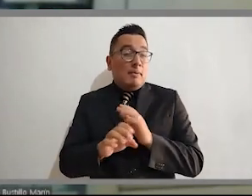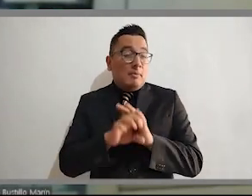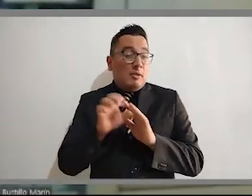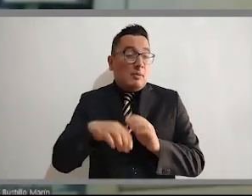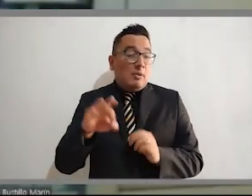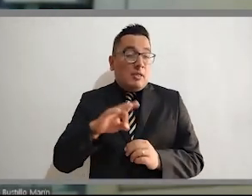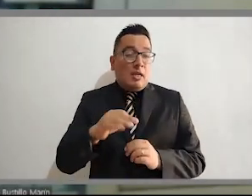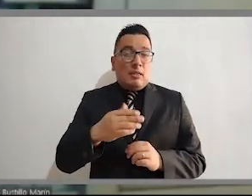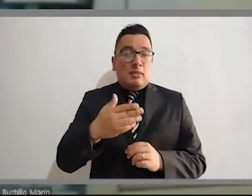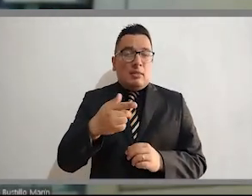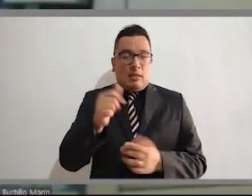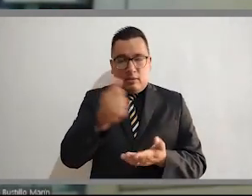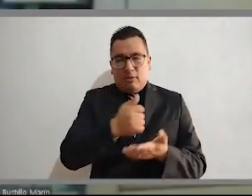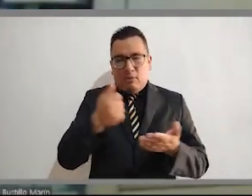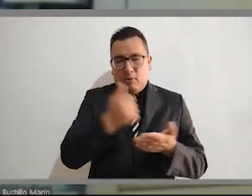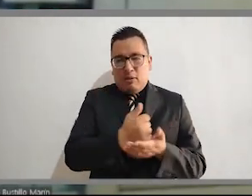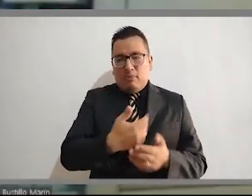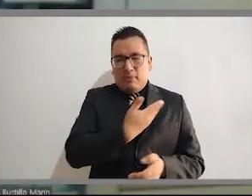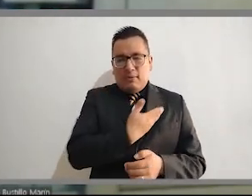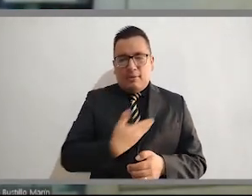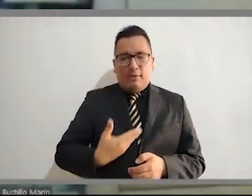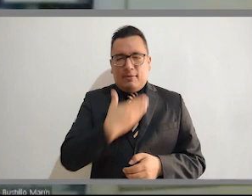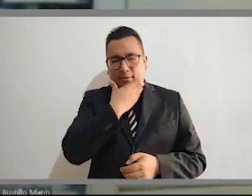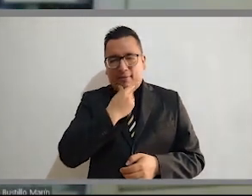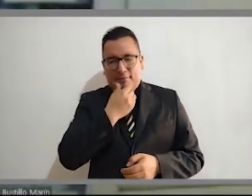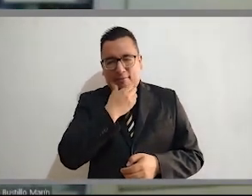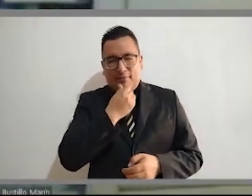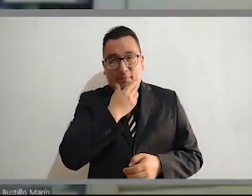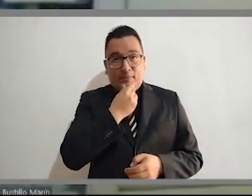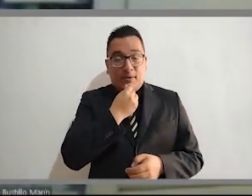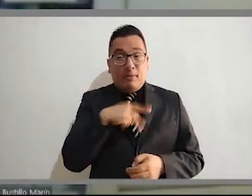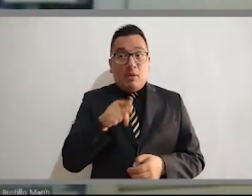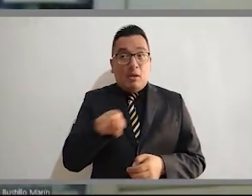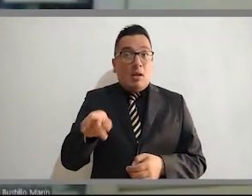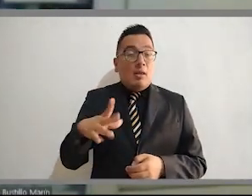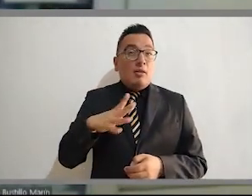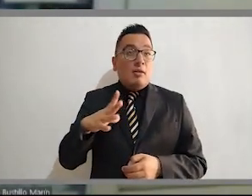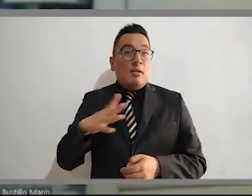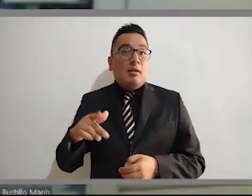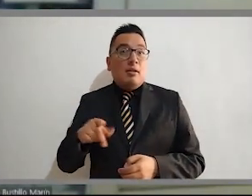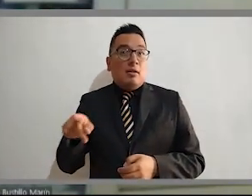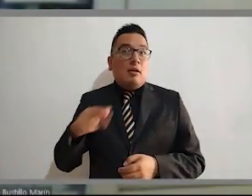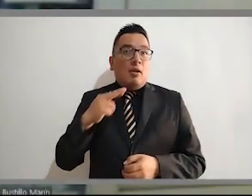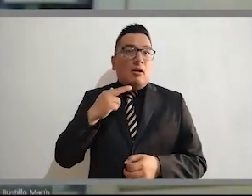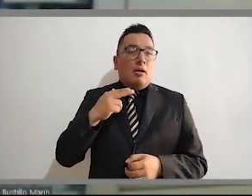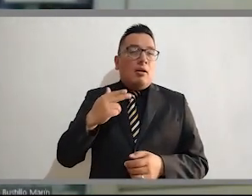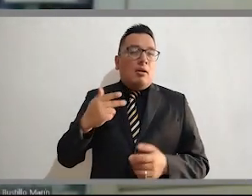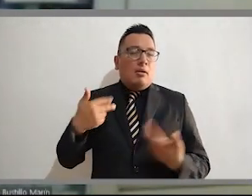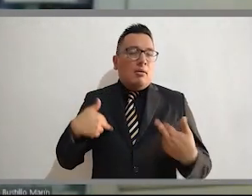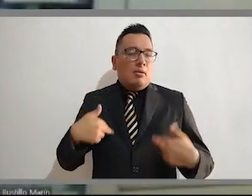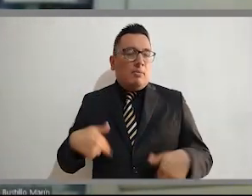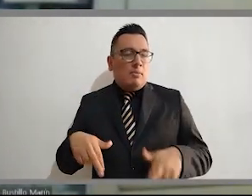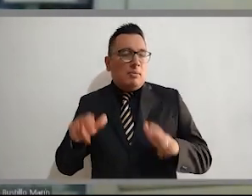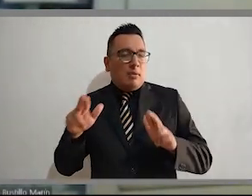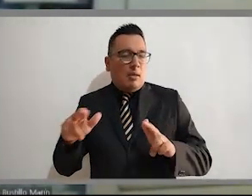varias regidoras a las que generalmente, ya en el acceso del cargo, ¿qué sucede? No nos dejan